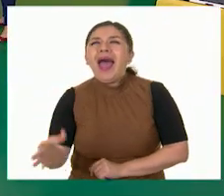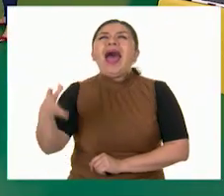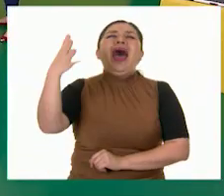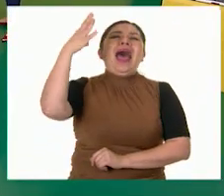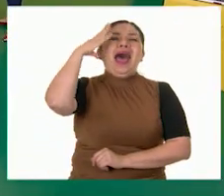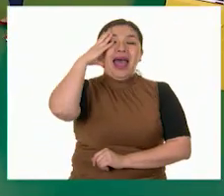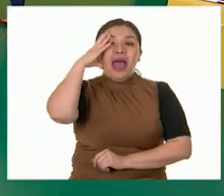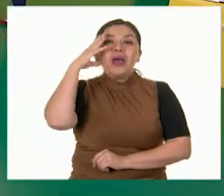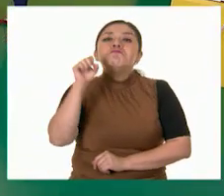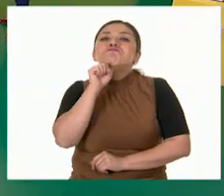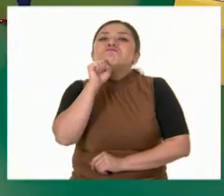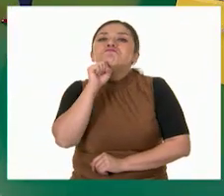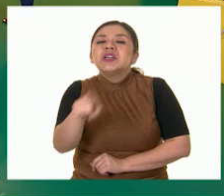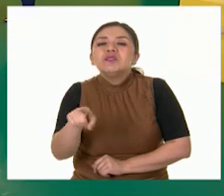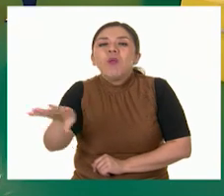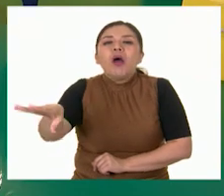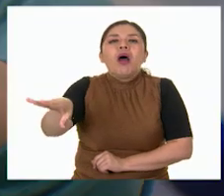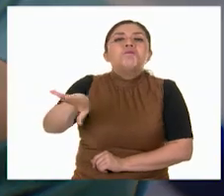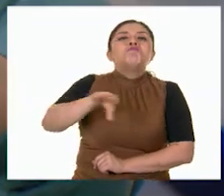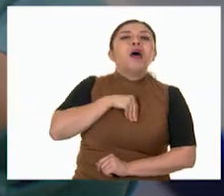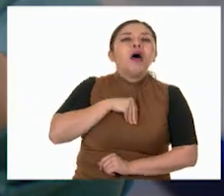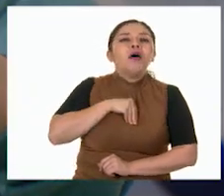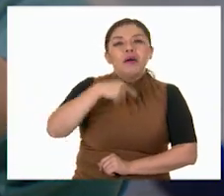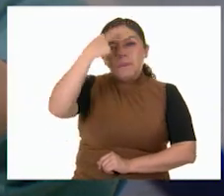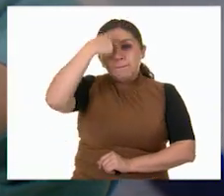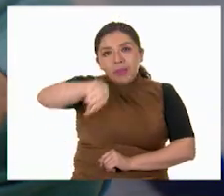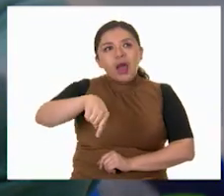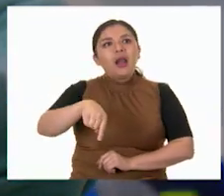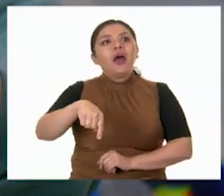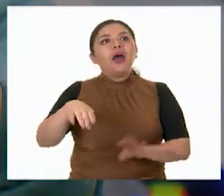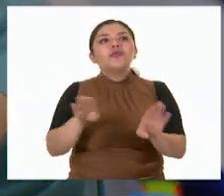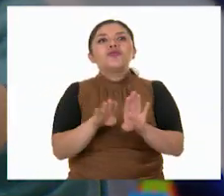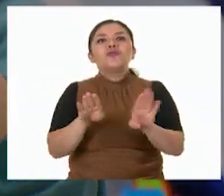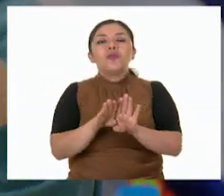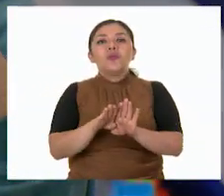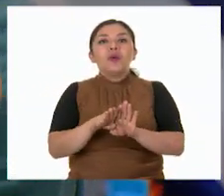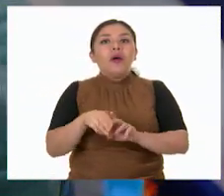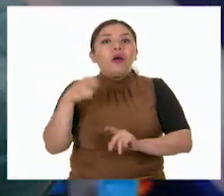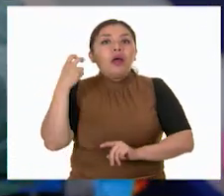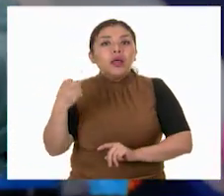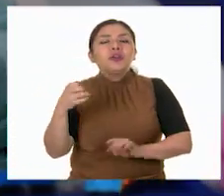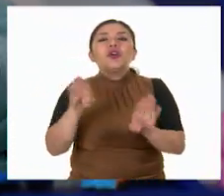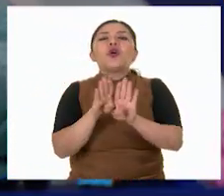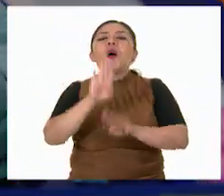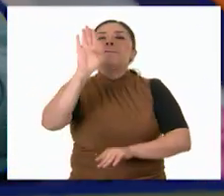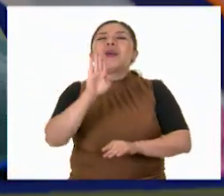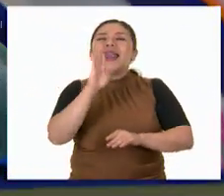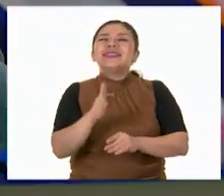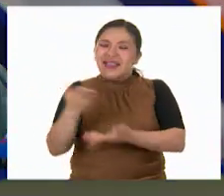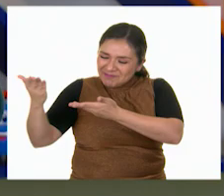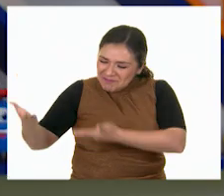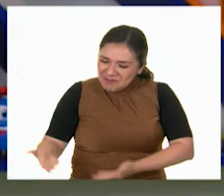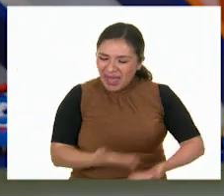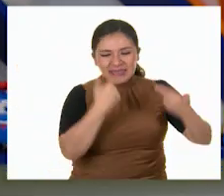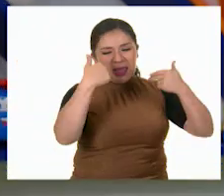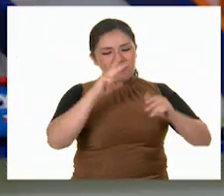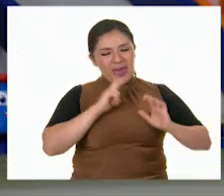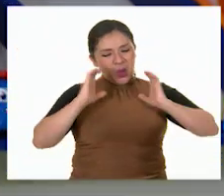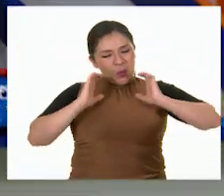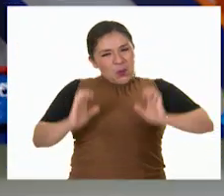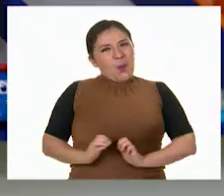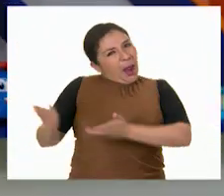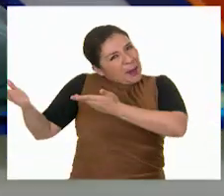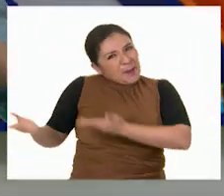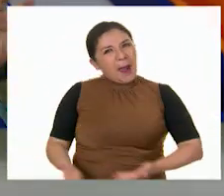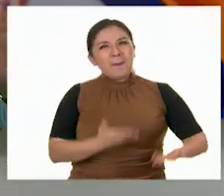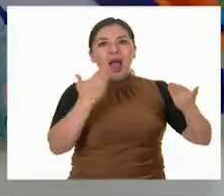estos microbios entren. Ahí este letrero dice prácticamente, bienvenidos al organismo de Eric Tejeda, ve